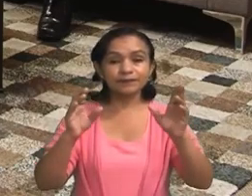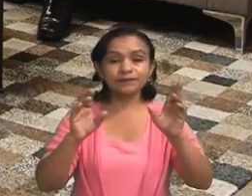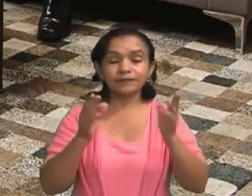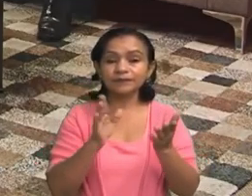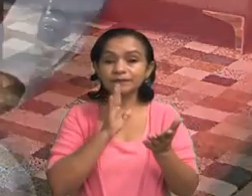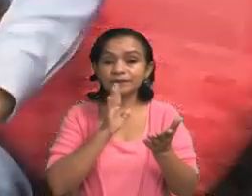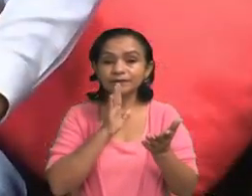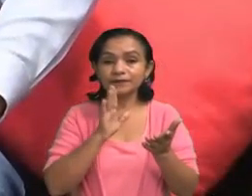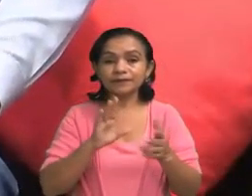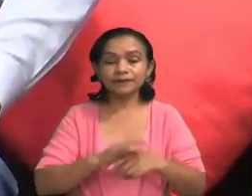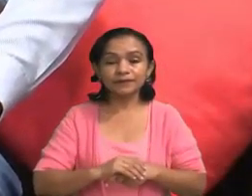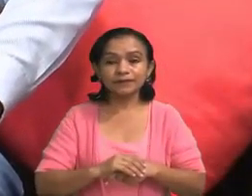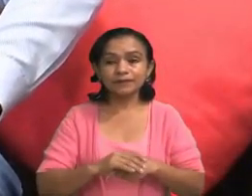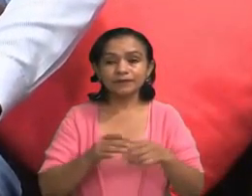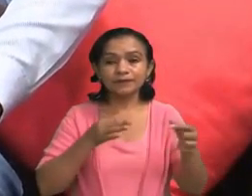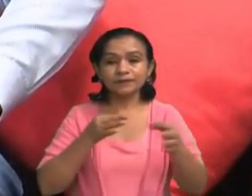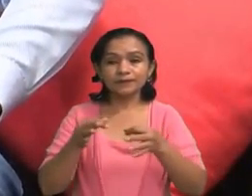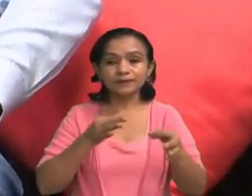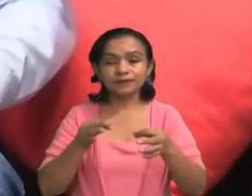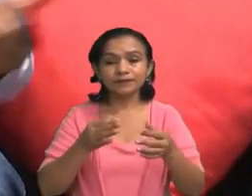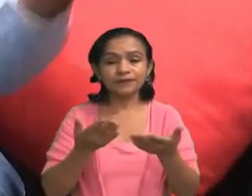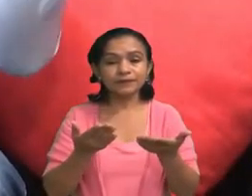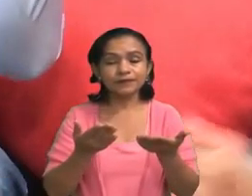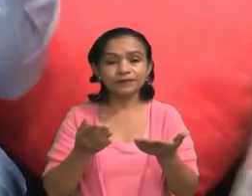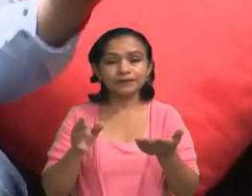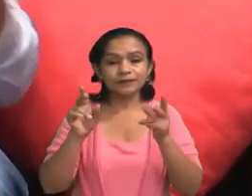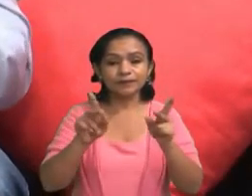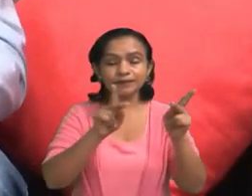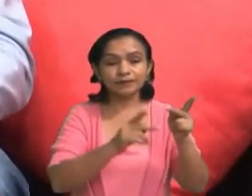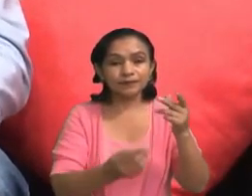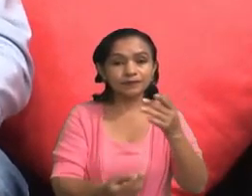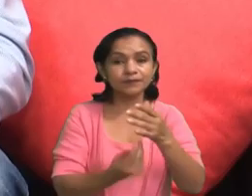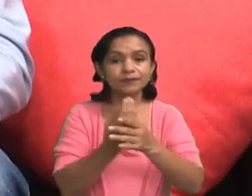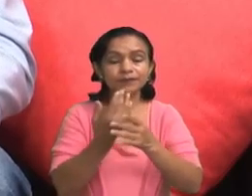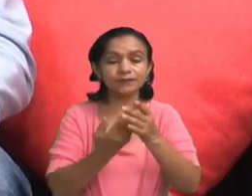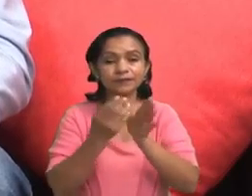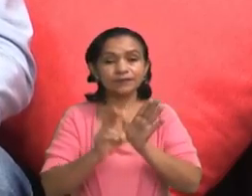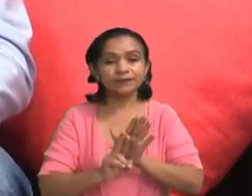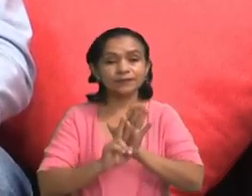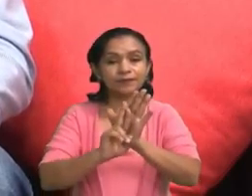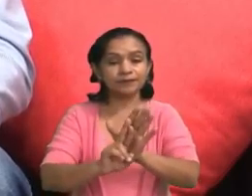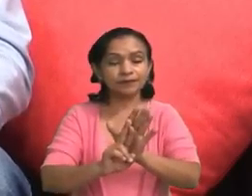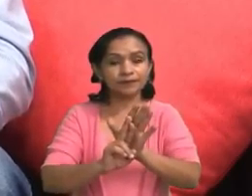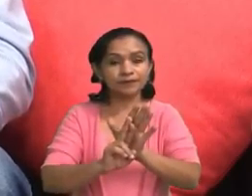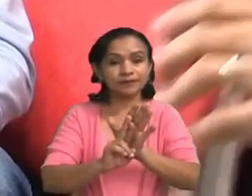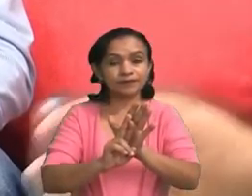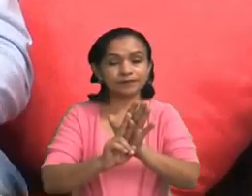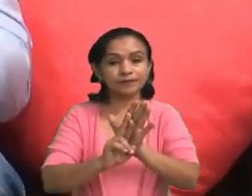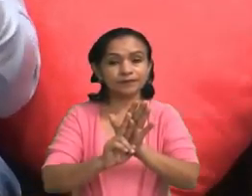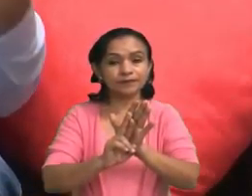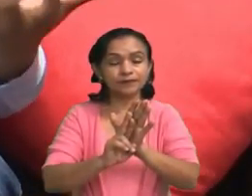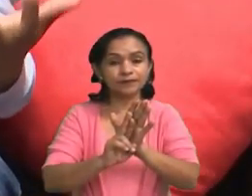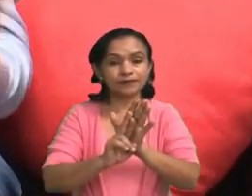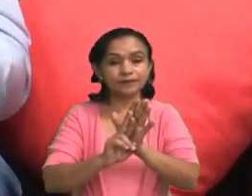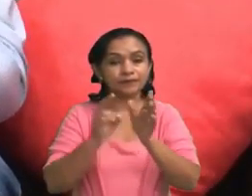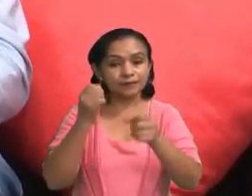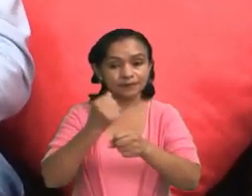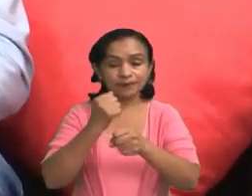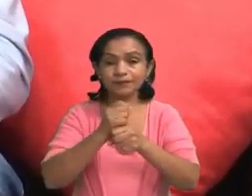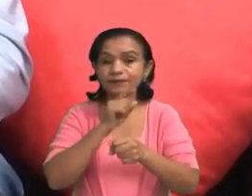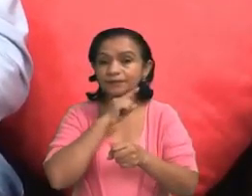comentarle, que es lo que usted plantea a partir de escuchar a los productores y brindar respuestas académicas, pero también operativas